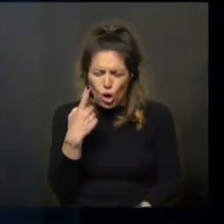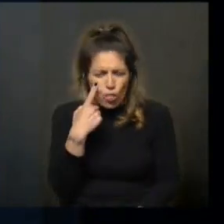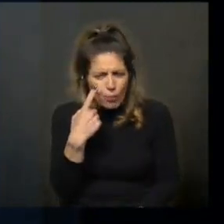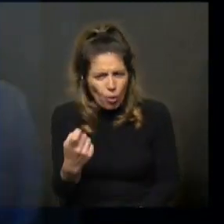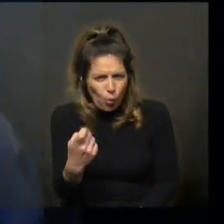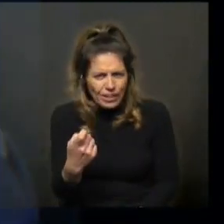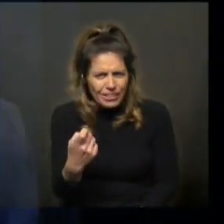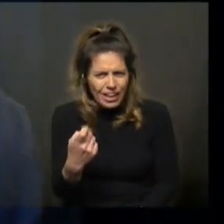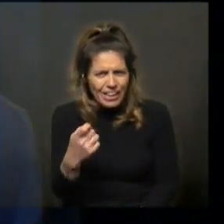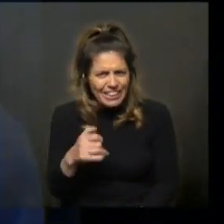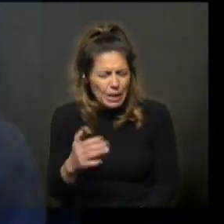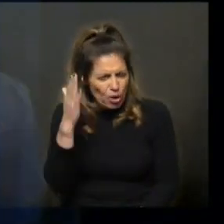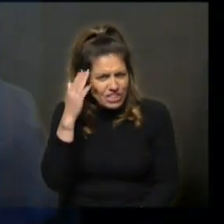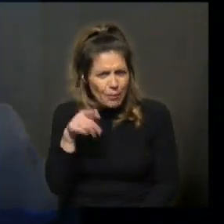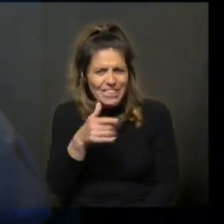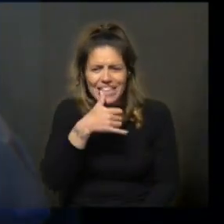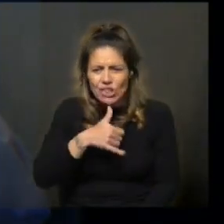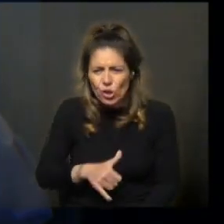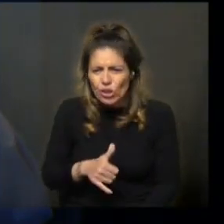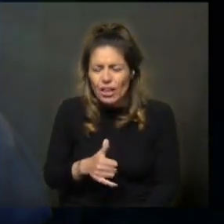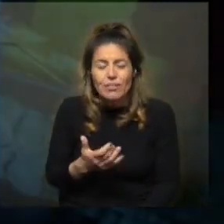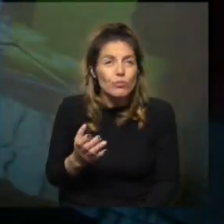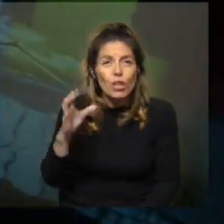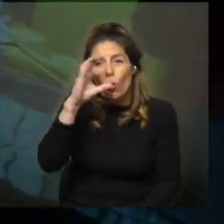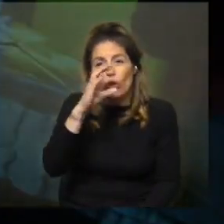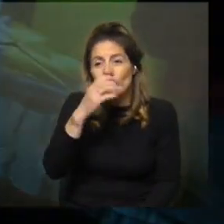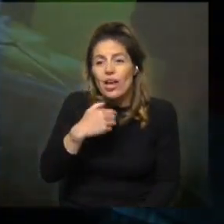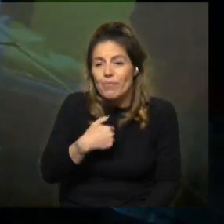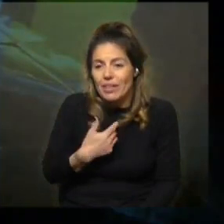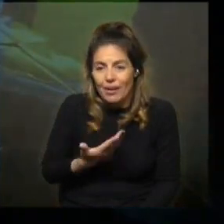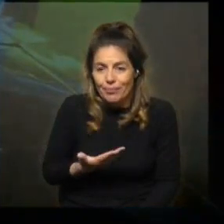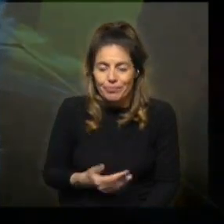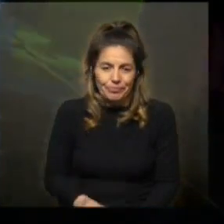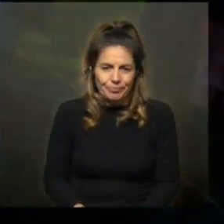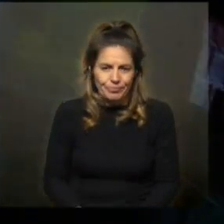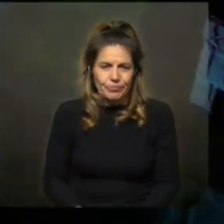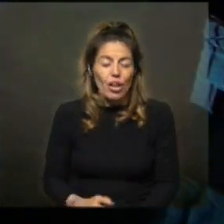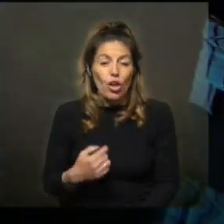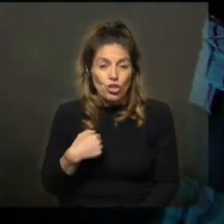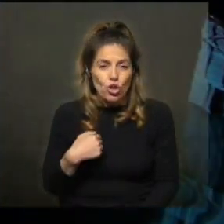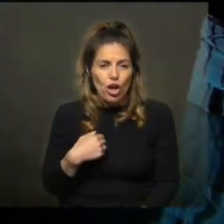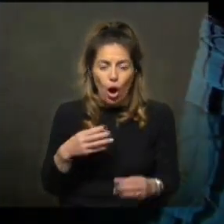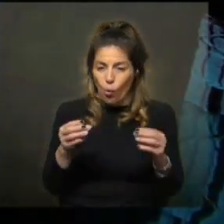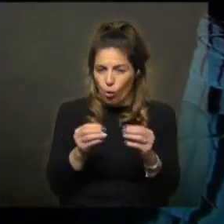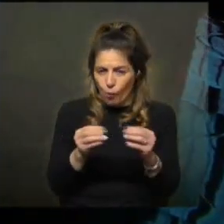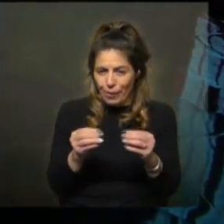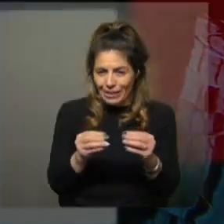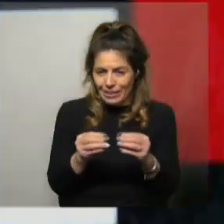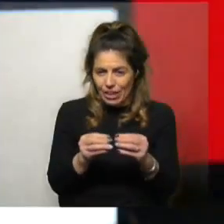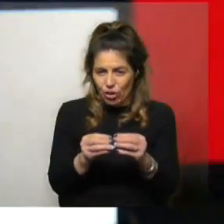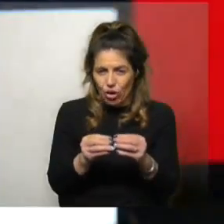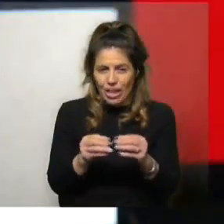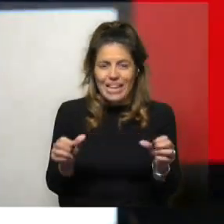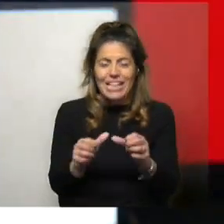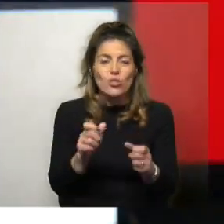tenemos que saber esa historia digo como una curiosidad nada más Sí yo este a un colega me hiz una entrevista un colega tuyo que me